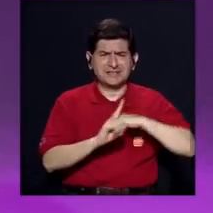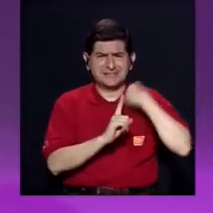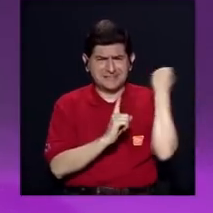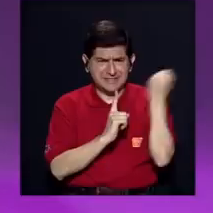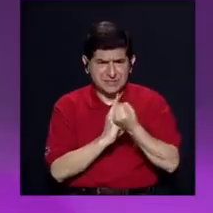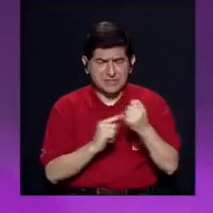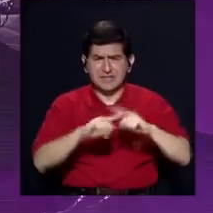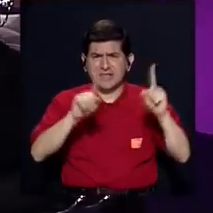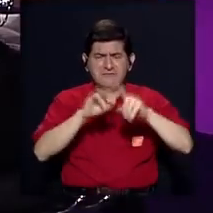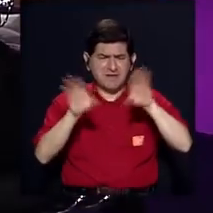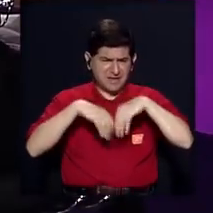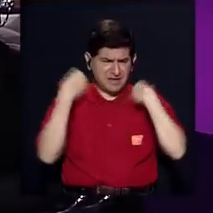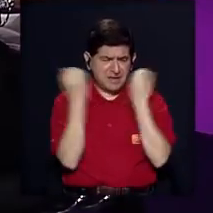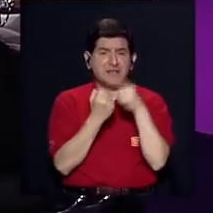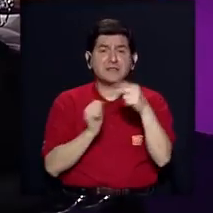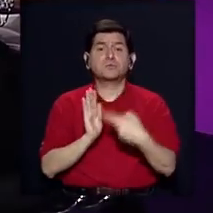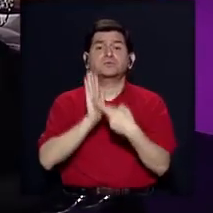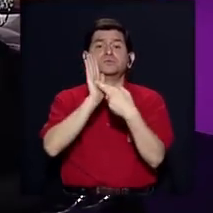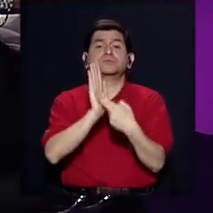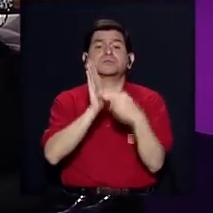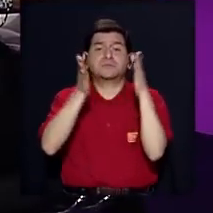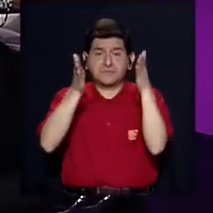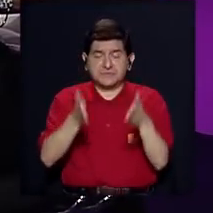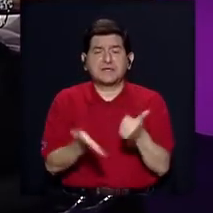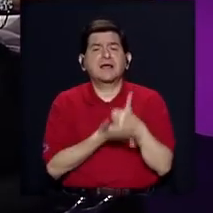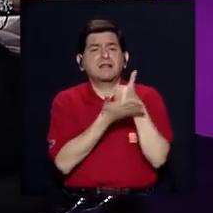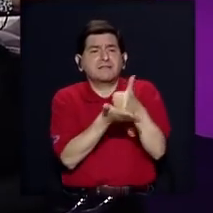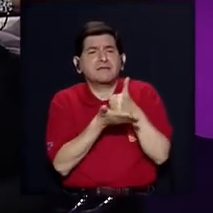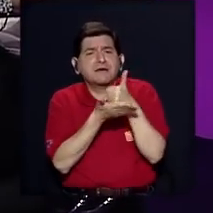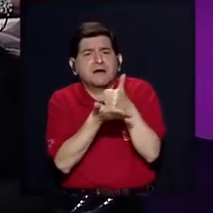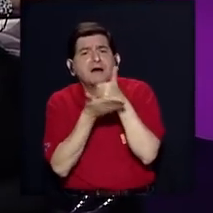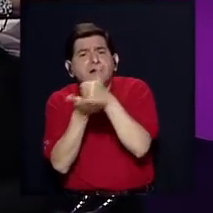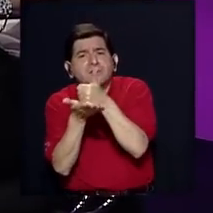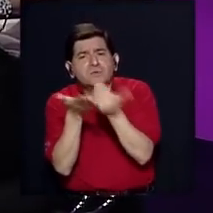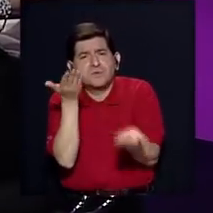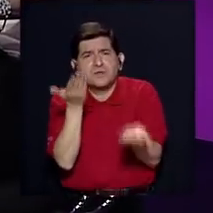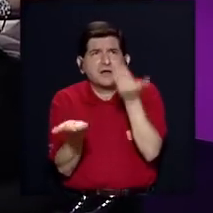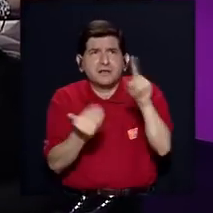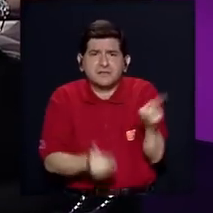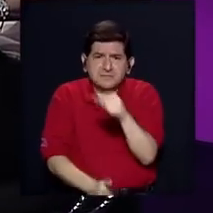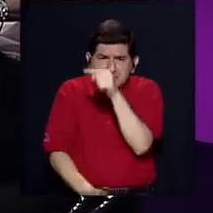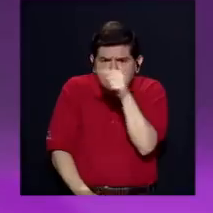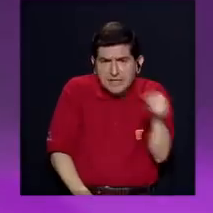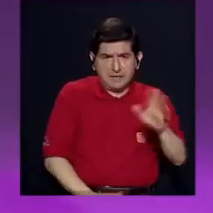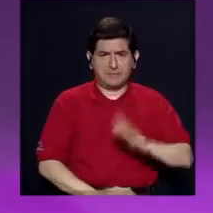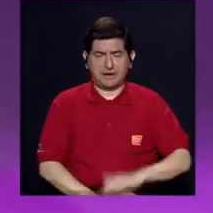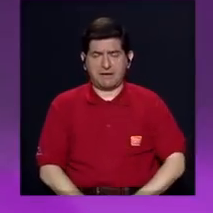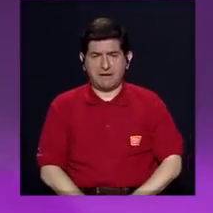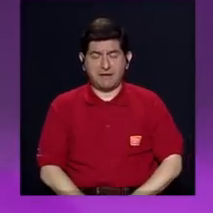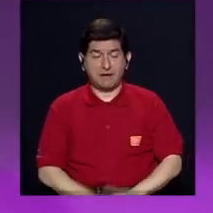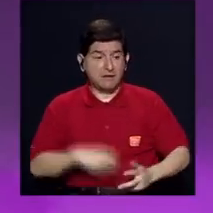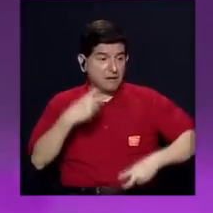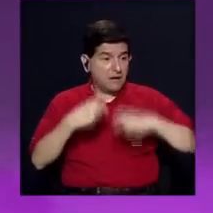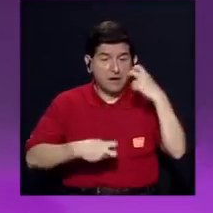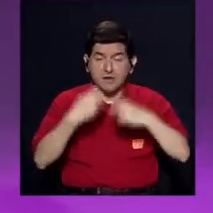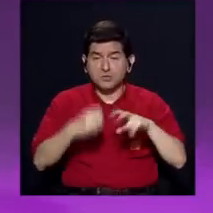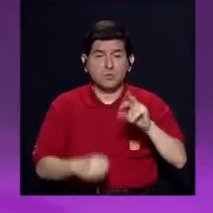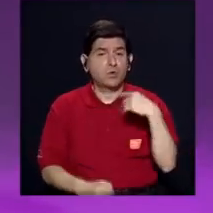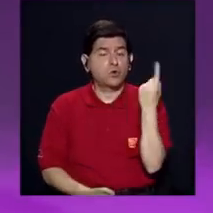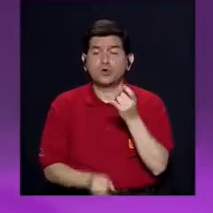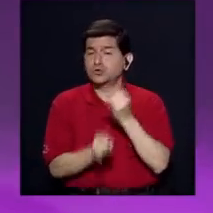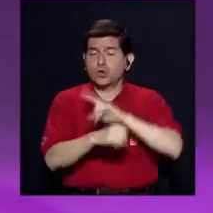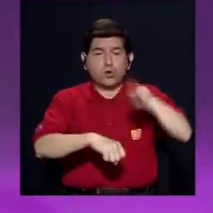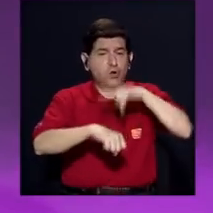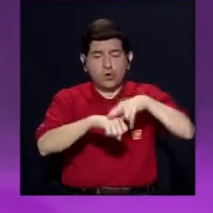esas organizaciones que usted representa ayudar a erradicar eso porque es un problema que va más allá del